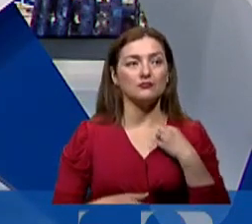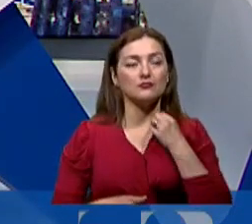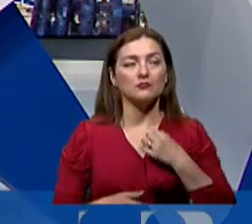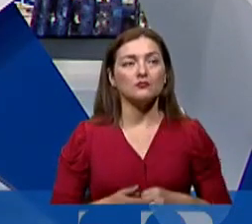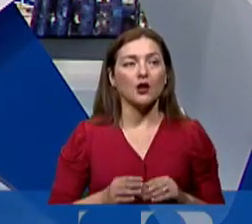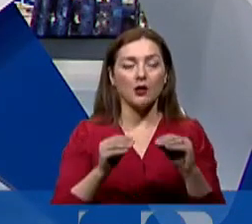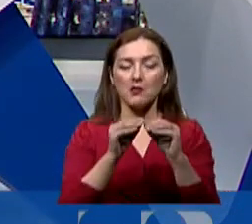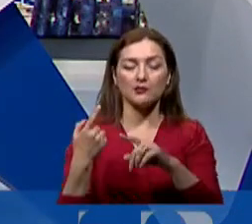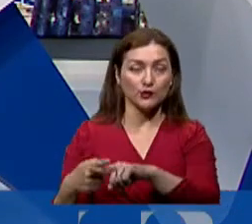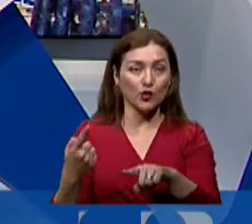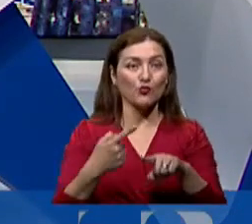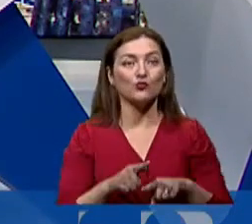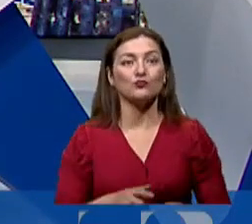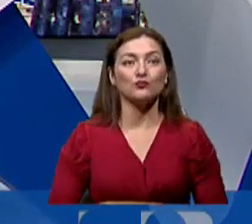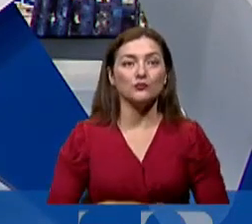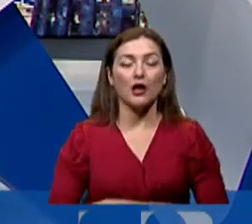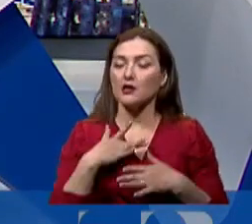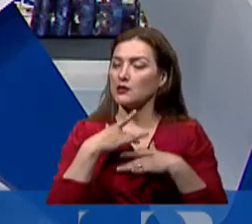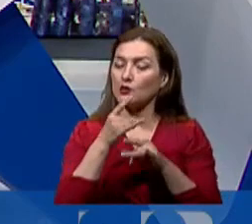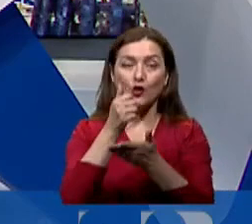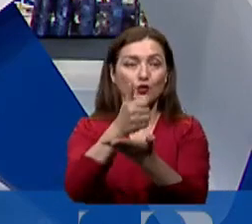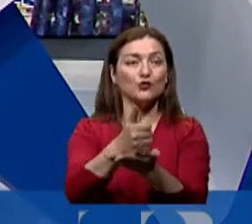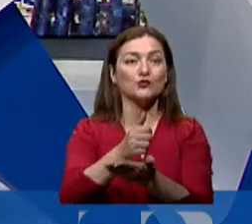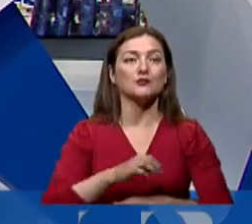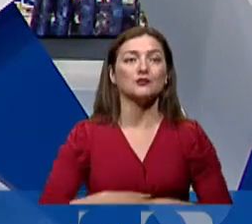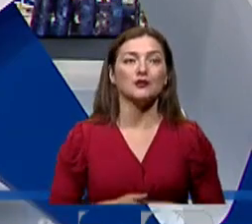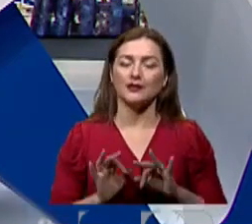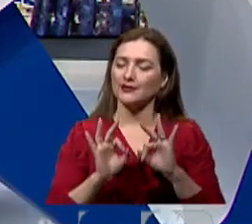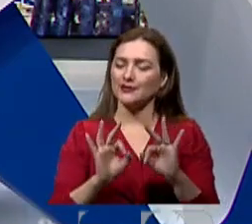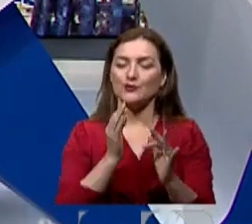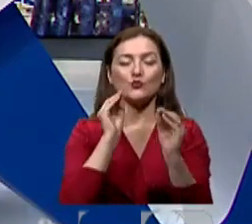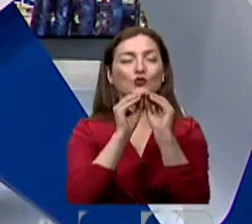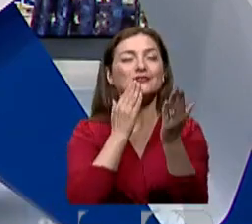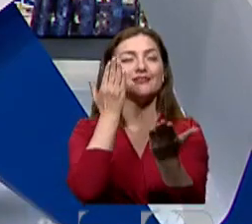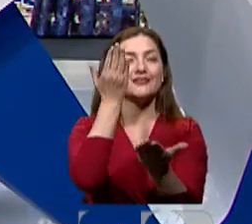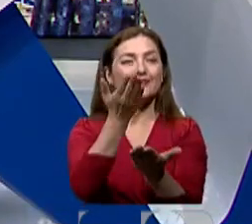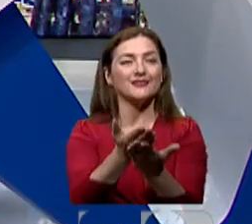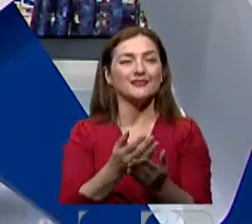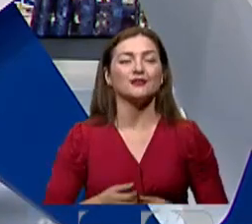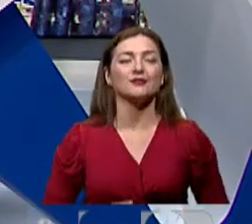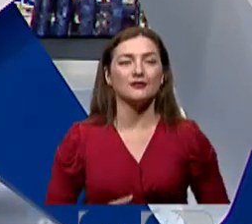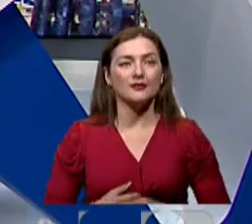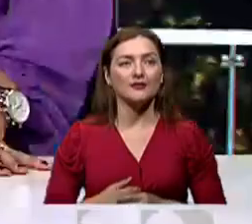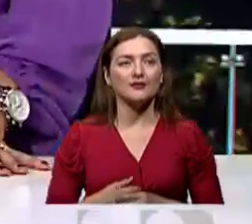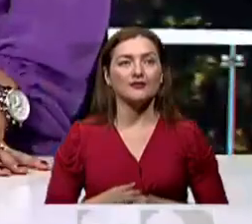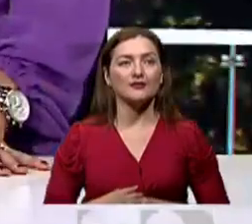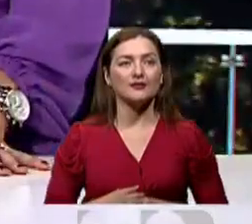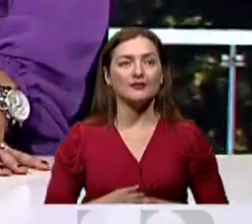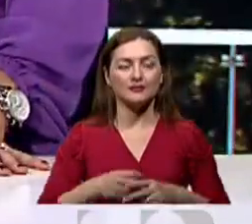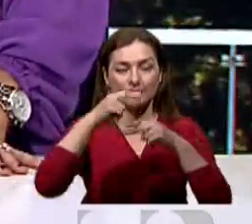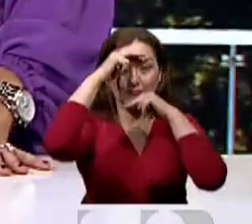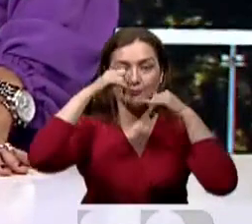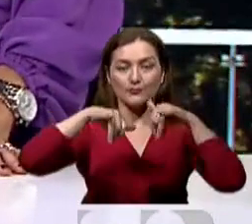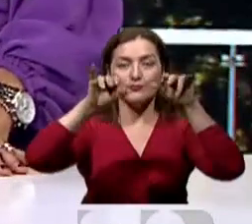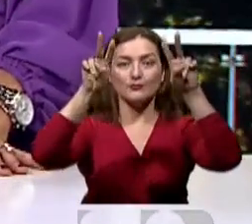njimenez@teleamazonas.com. Tenemos muchos casos y nosotros estamos gustosos de seguirles ayudando. ¡Qué maravilla, gracias, Nati! Muchas gracias. Muy bien, vamos a